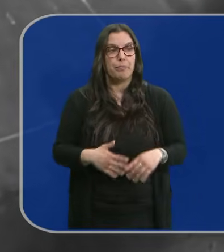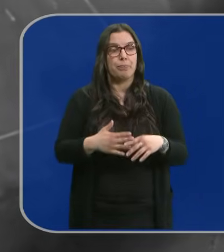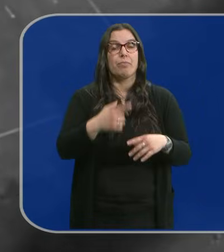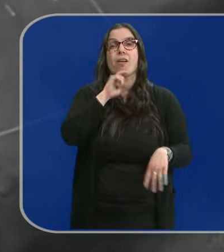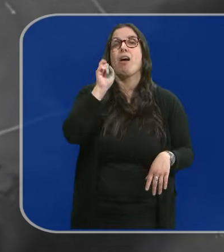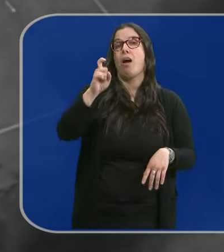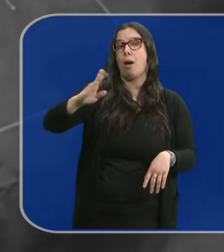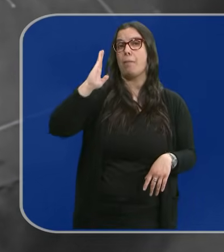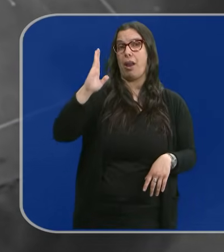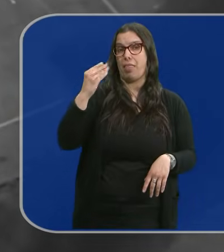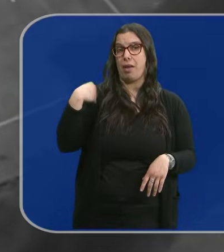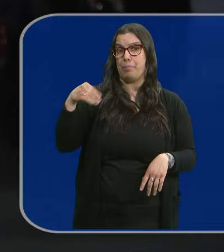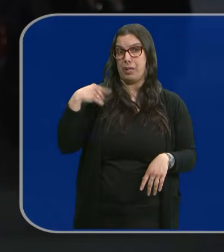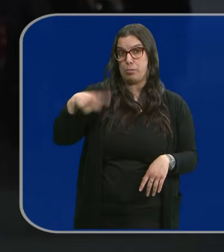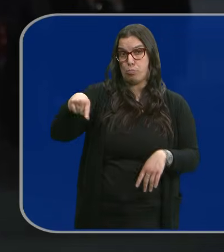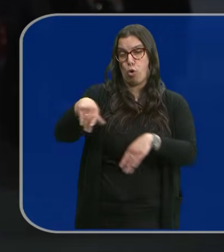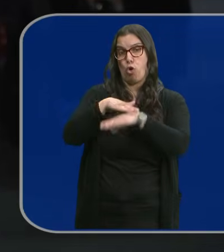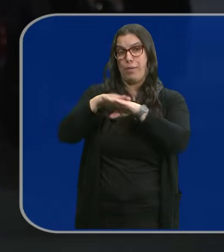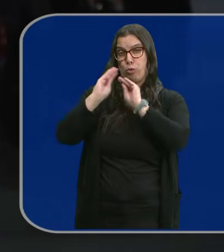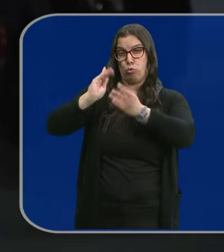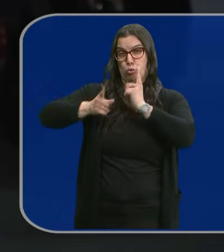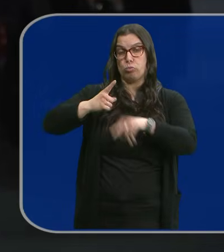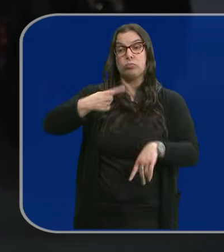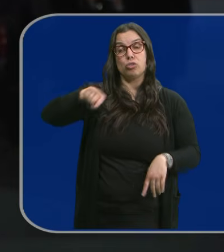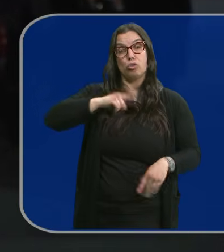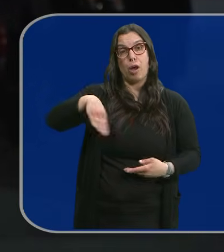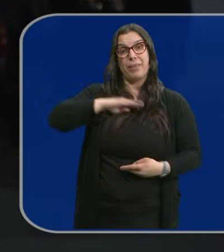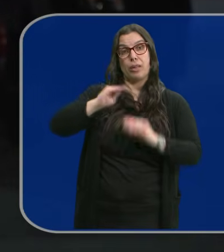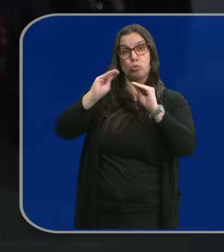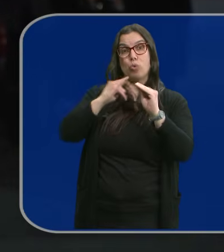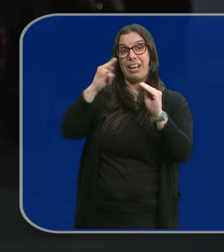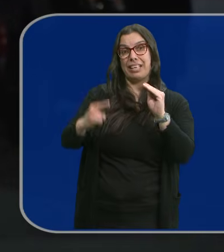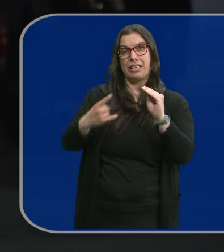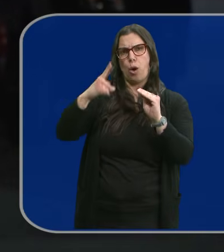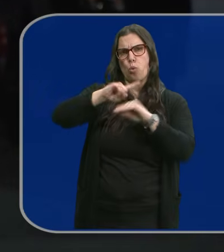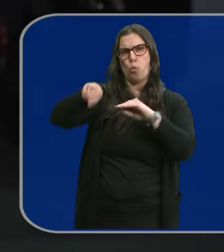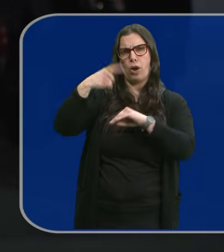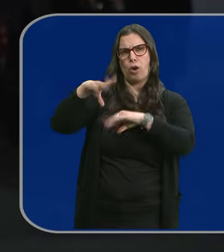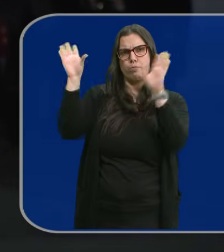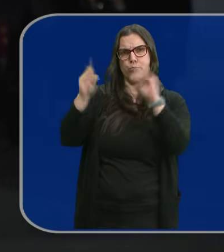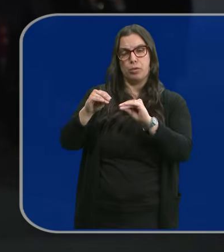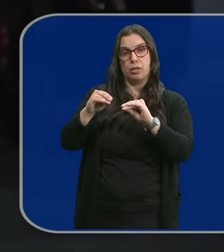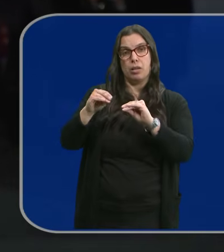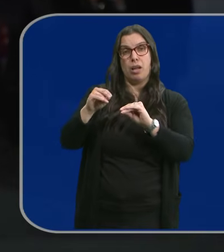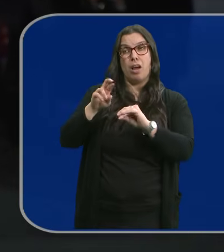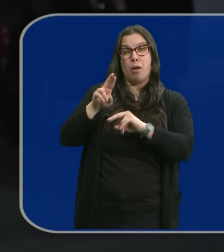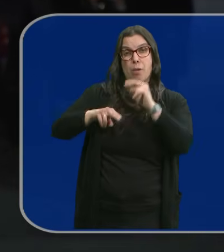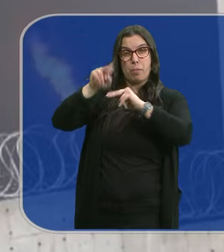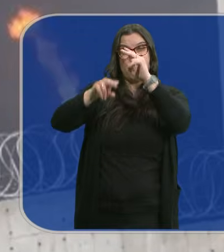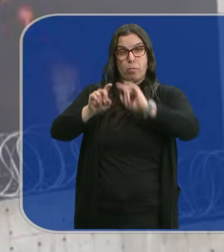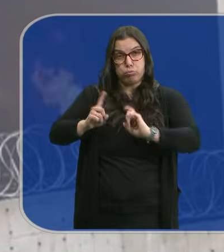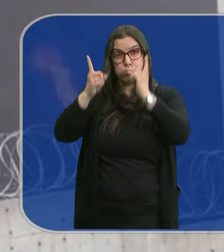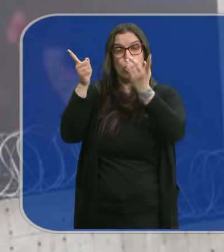lanza una amenaza al régimen iraní. Podríamos desmantelar su capacidad eléctrica en 1 hora y tardarían 25 años en